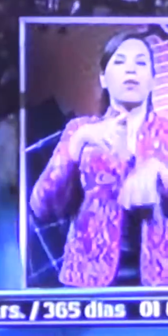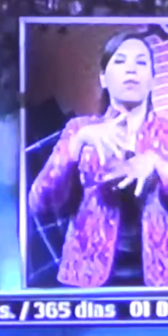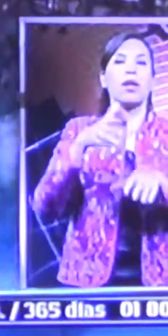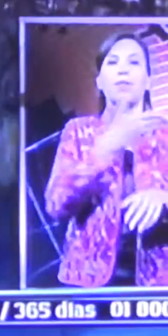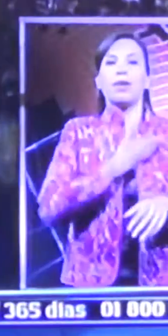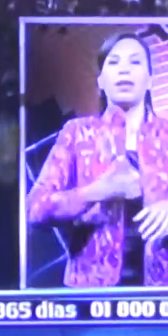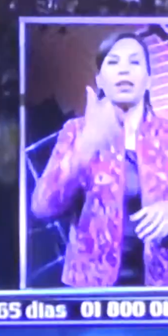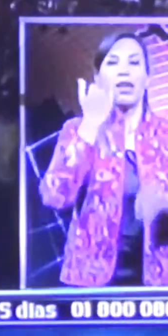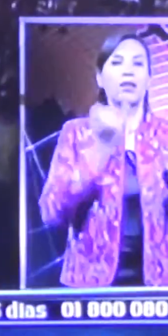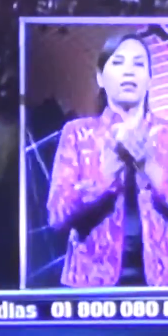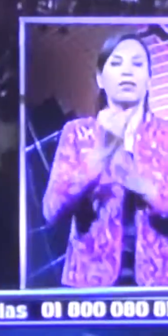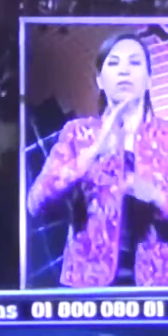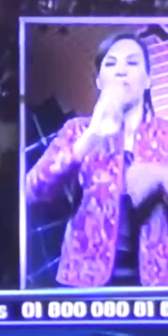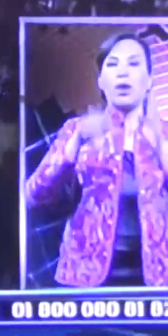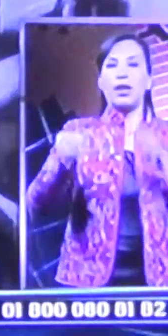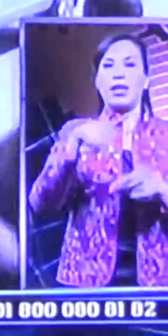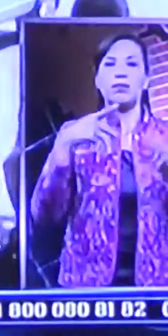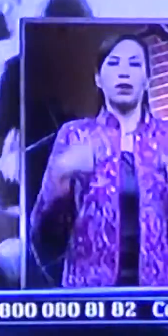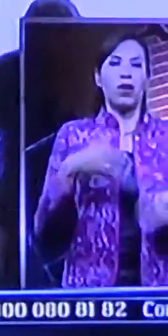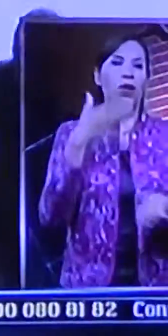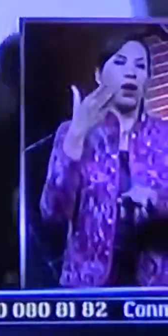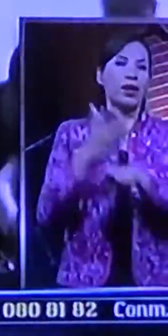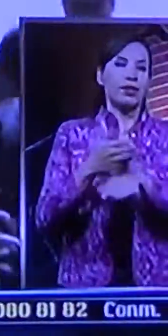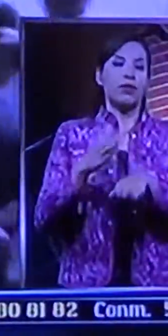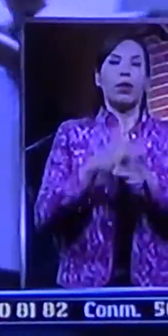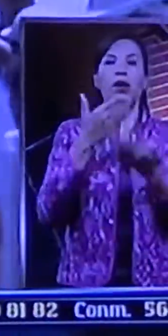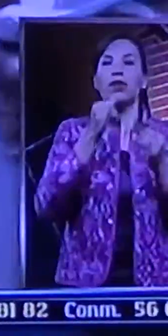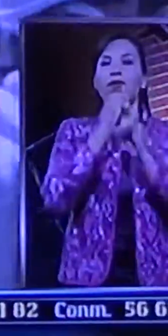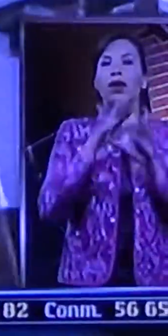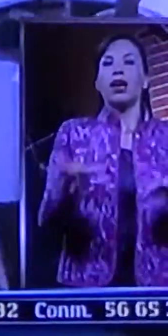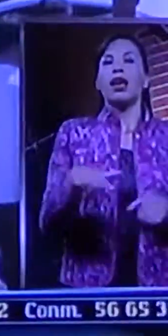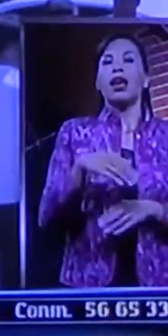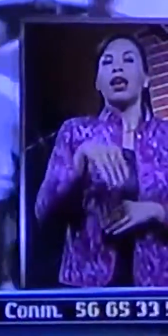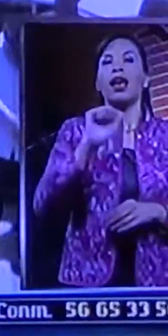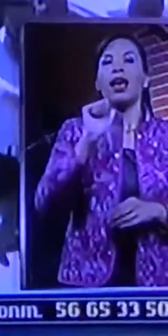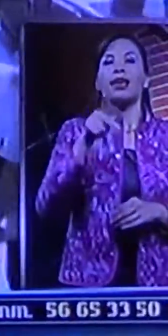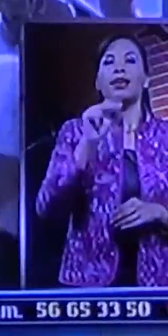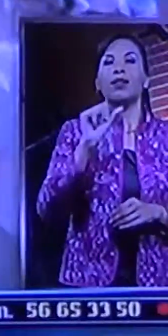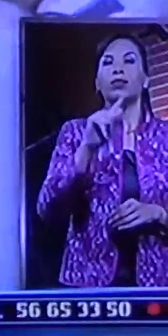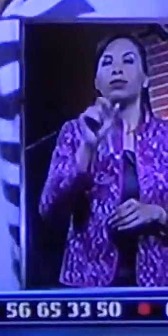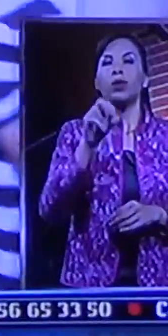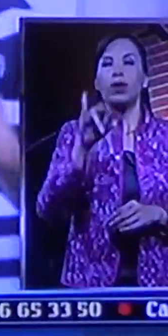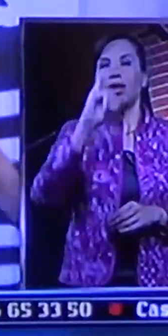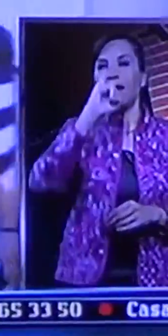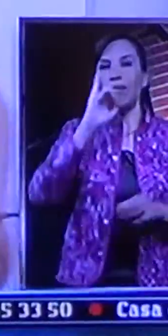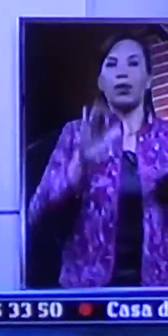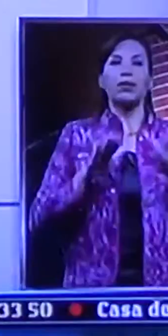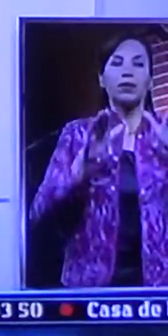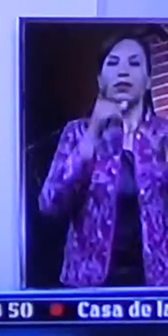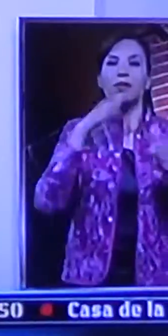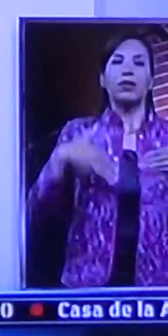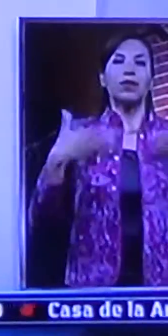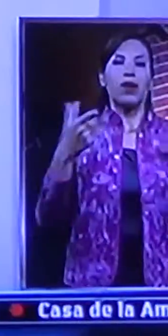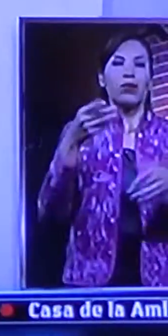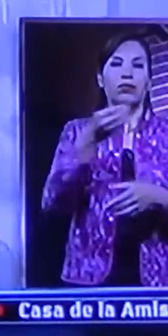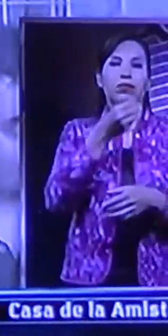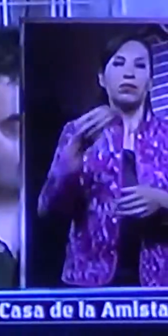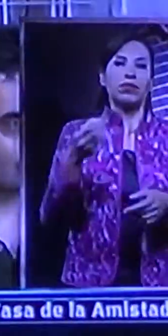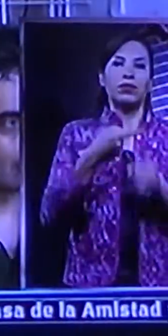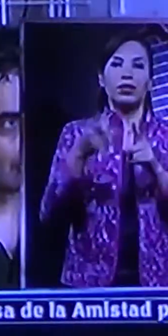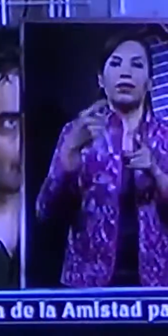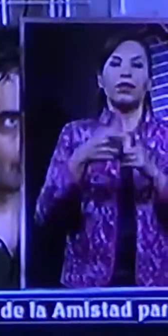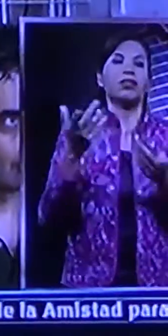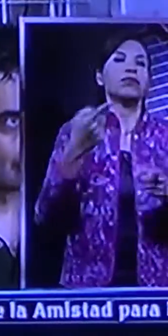quiere la pena de muerte contra ellos. Hoy se informó que el general Artin Özturk, jefe de la Fuerza Aérea, confesó que él organizó